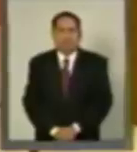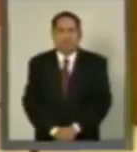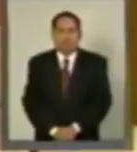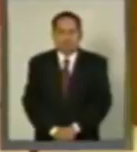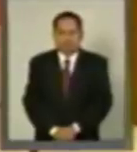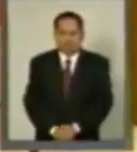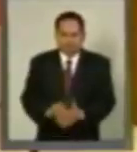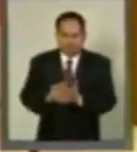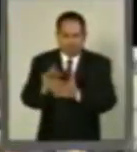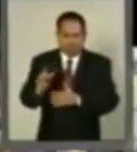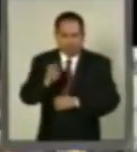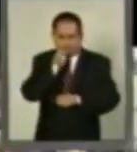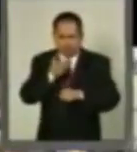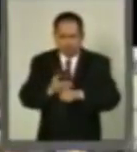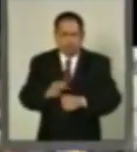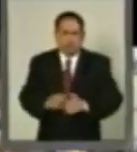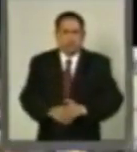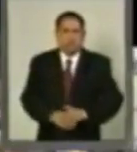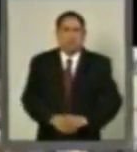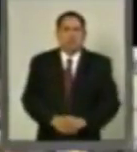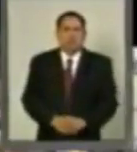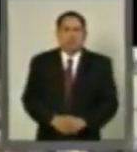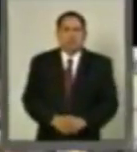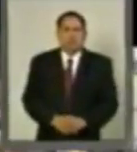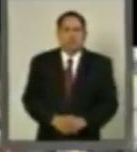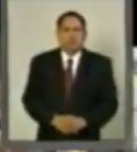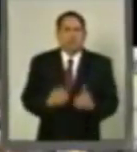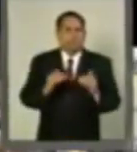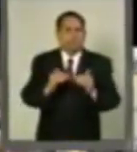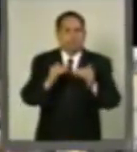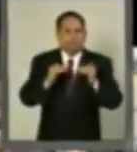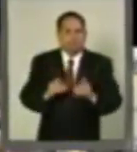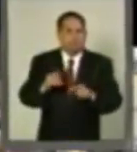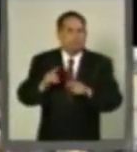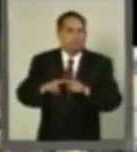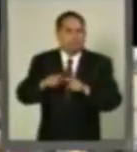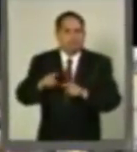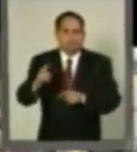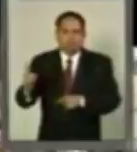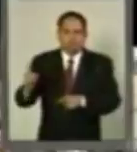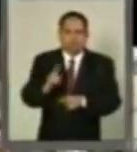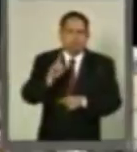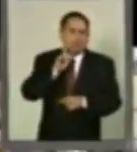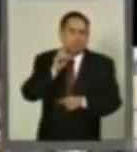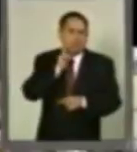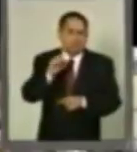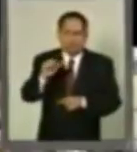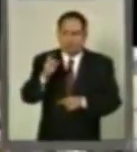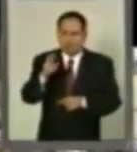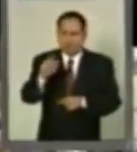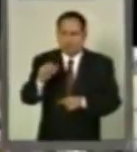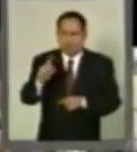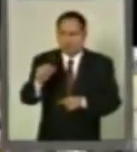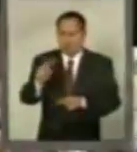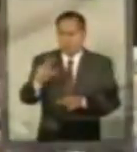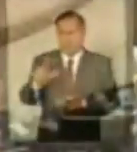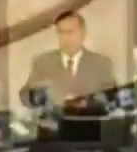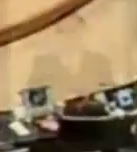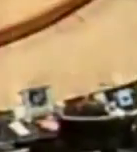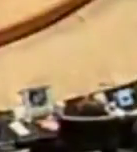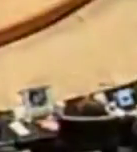Muchas gracias, secretario. Tiene el uso de la tribuna la senadora Adriana Dávila Fernández.